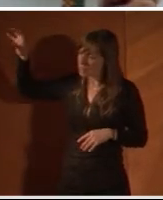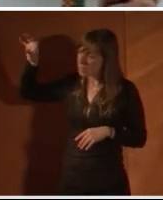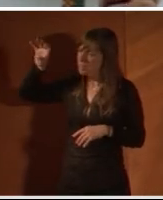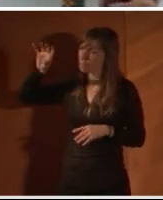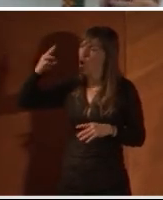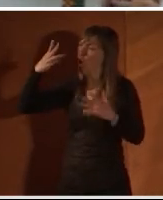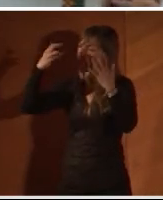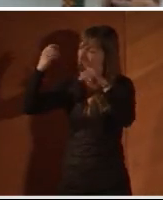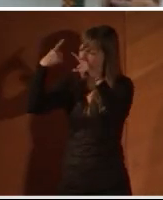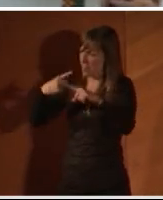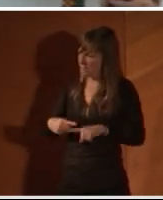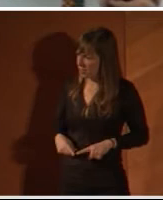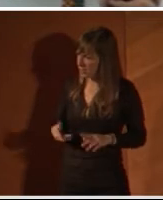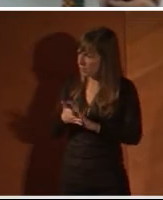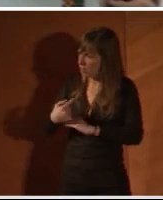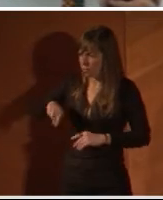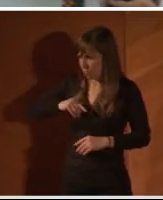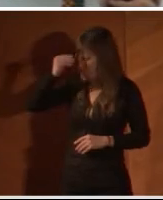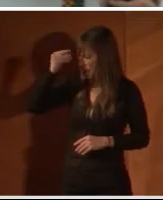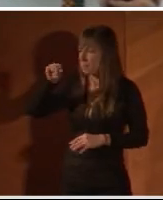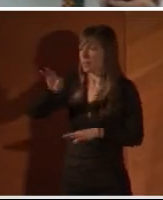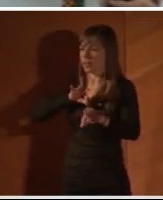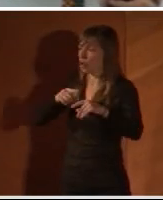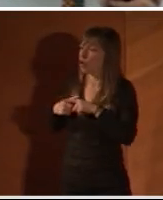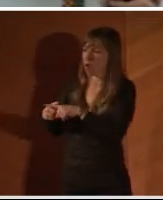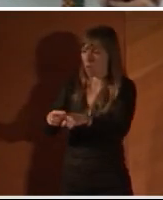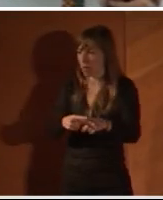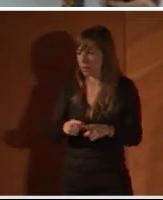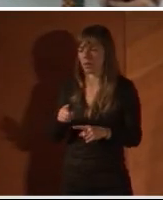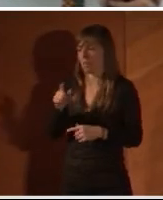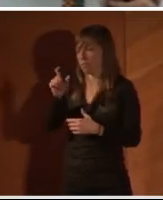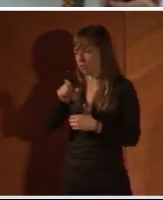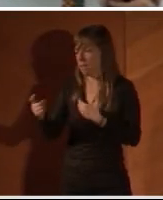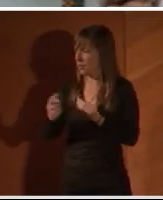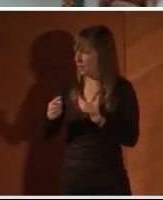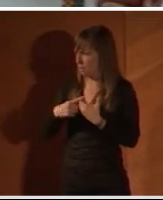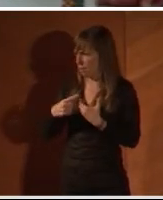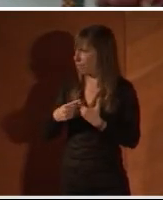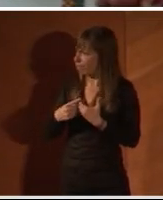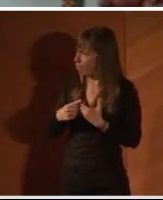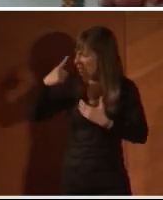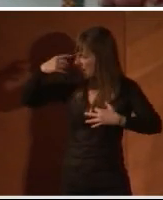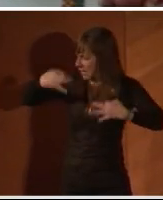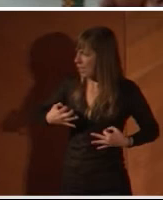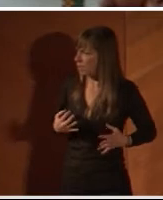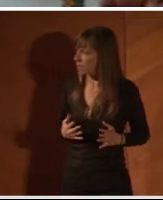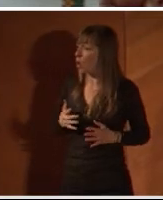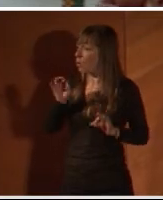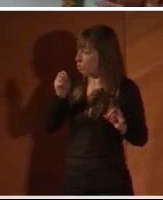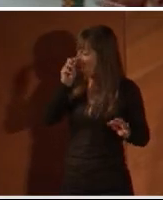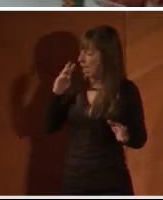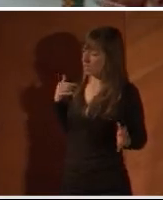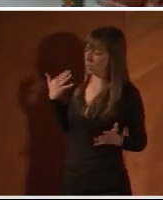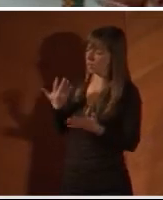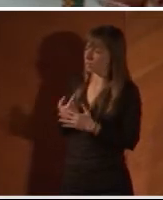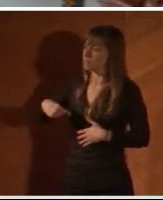muchísimo en las decisiones compartidas y, por tanto, en la participación ciudadana. En los últimos años hemos impulsado audiencias públicas